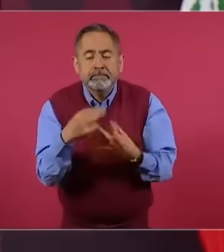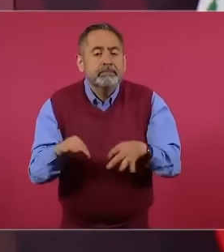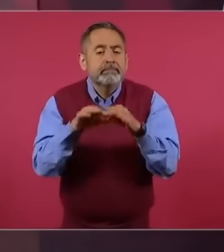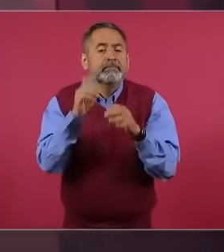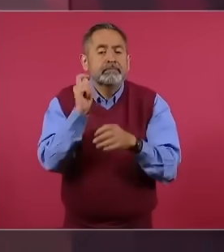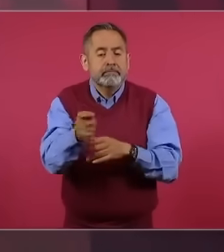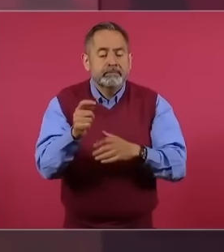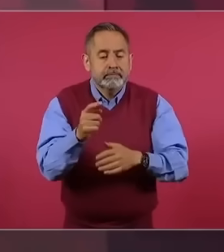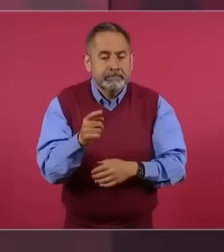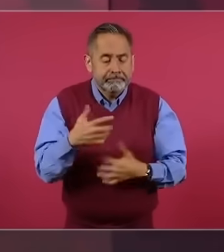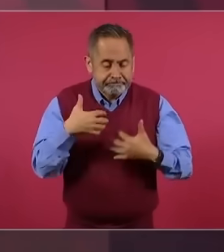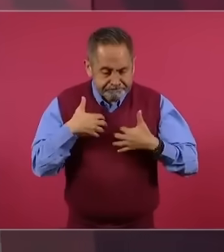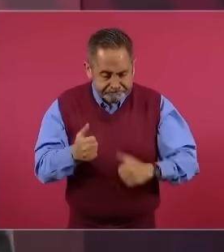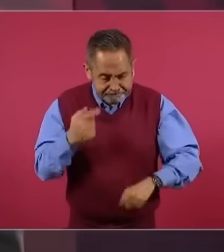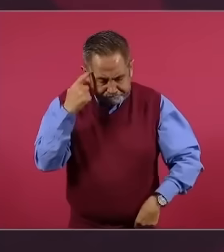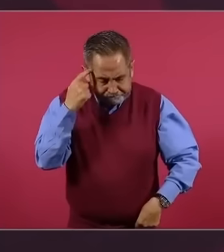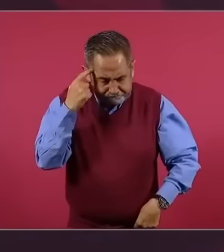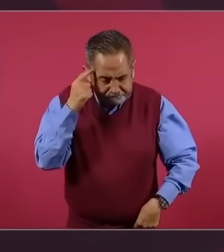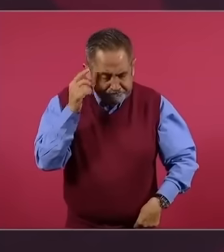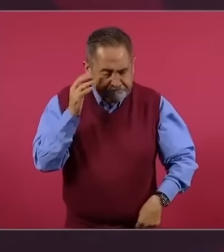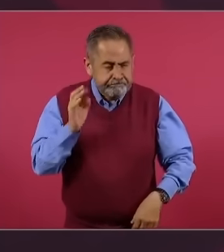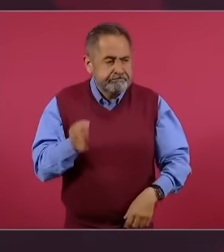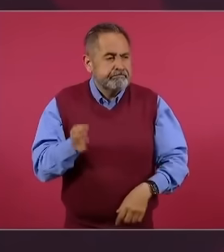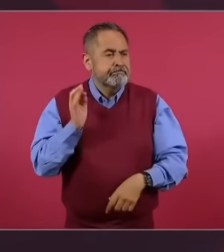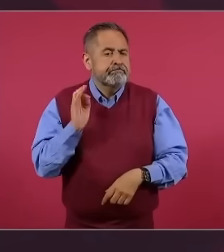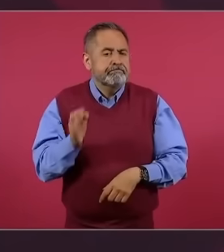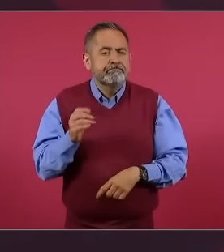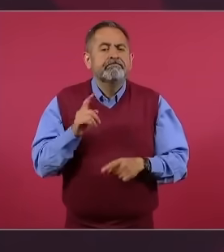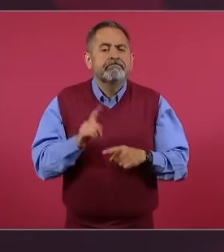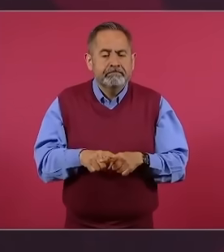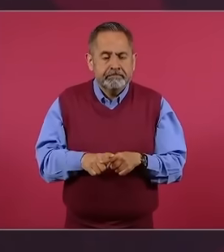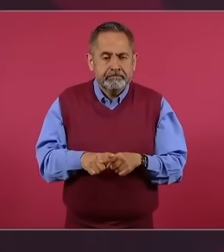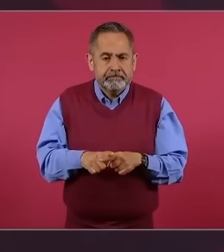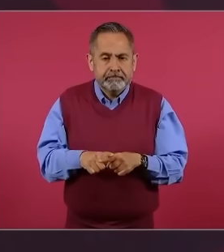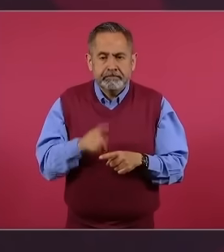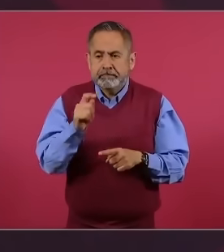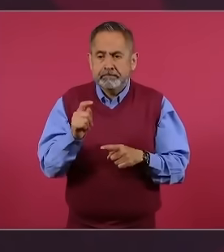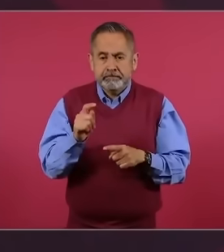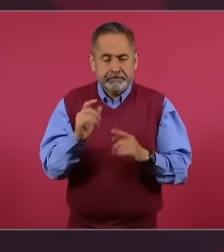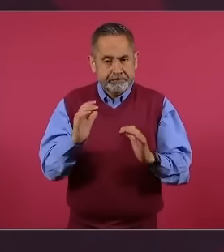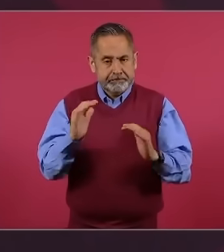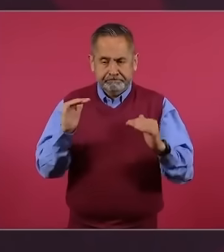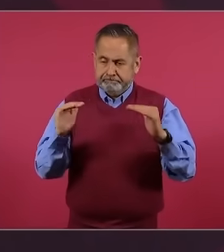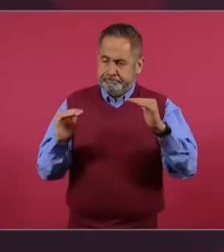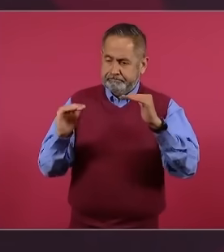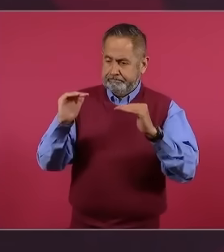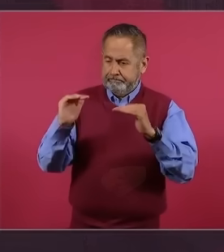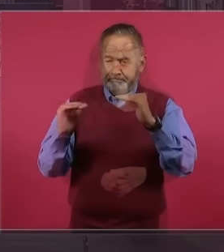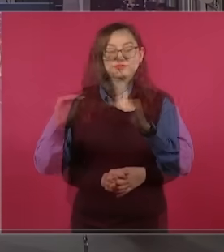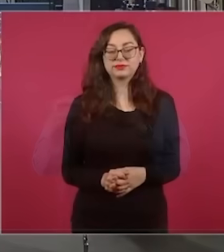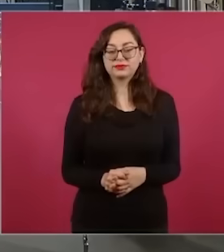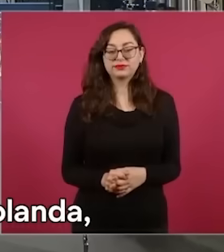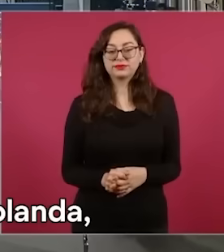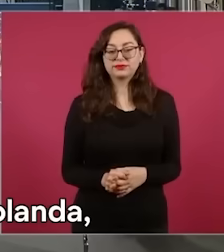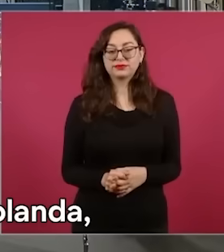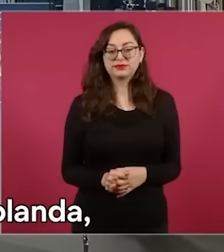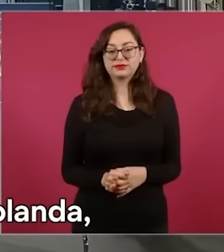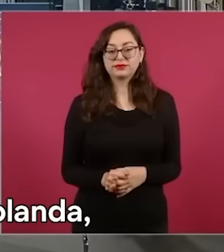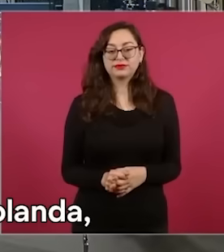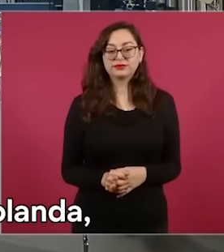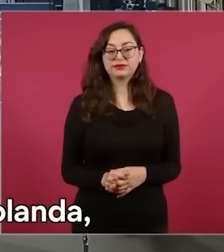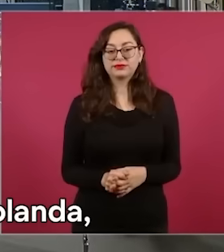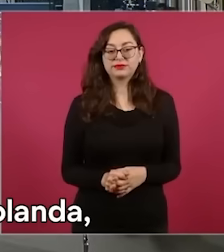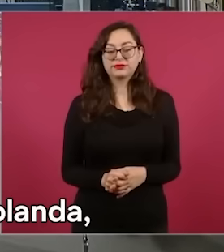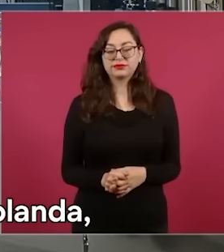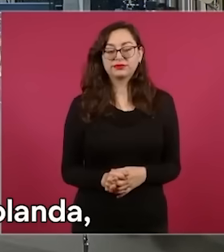Hoy, siendo de las últimas conferencias de nuestro querido presidente de México, Andrés Manuel López Obrador, lo visitó un